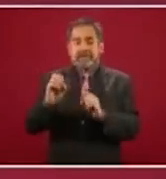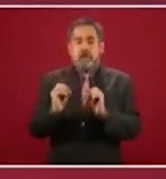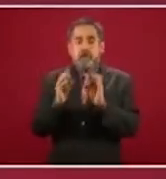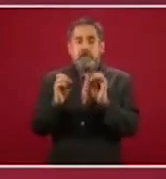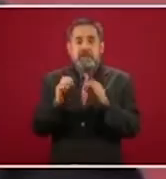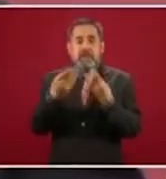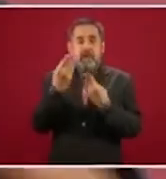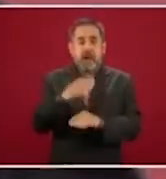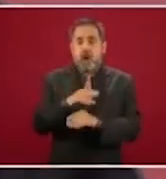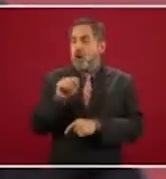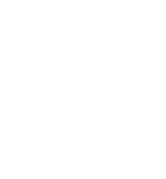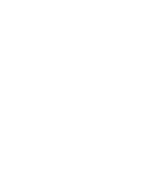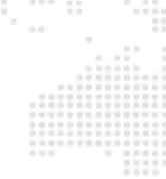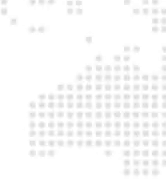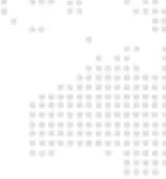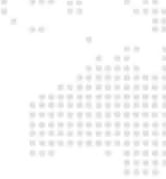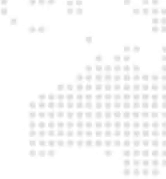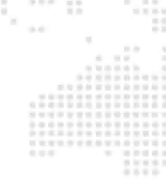bienestar